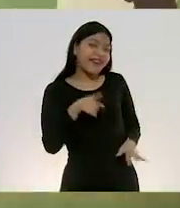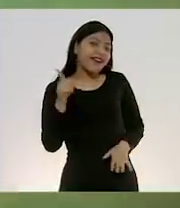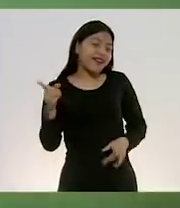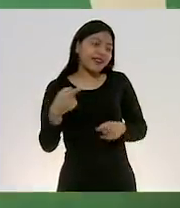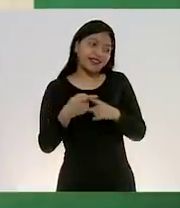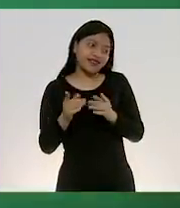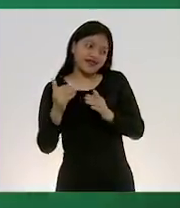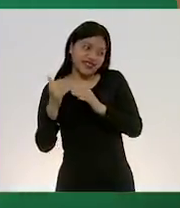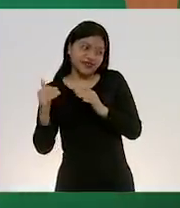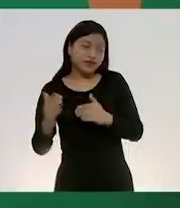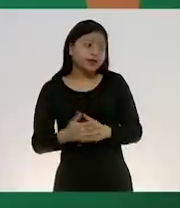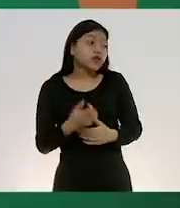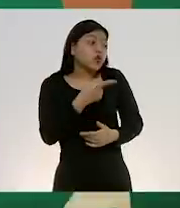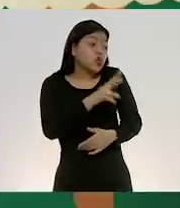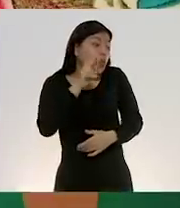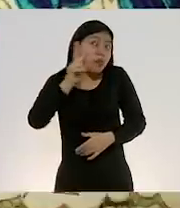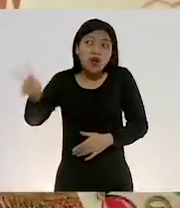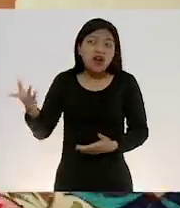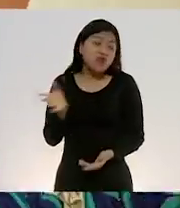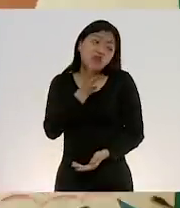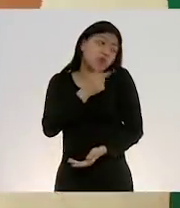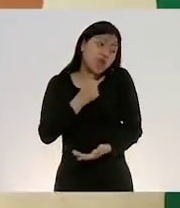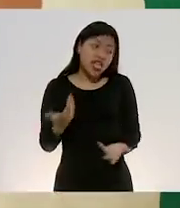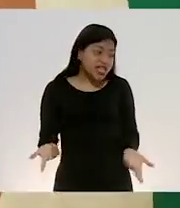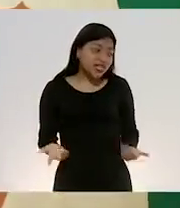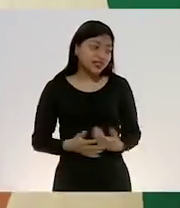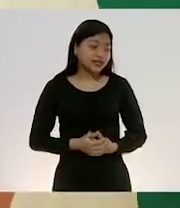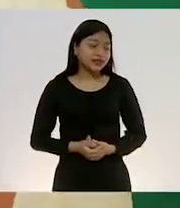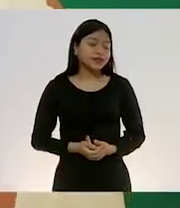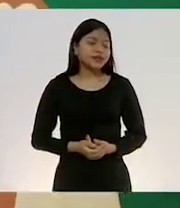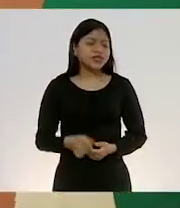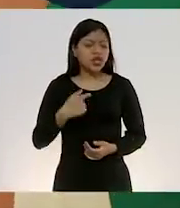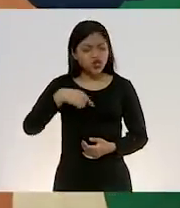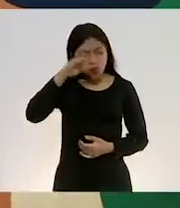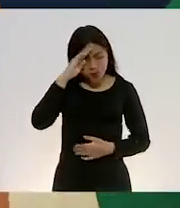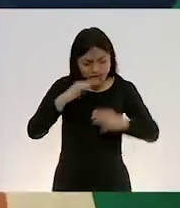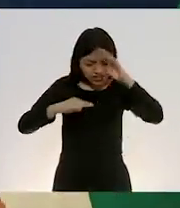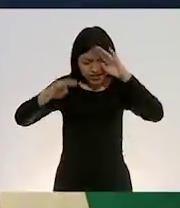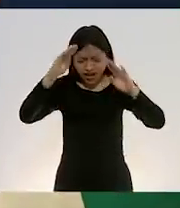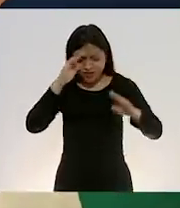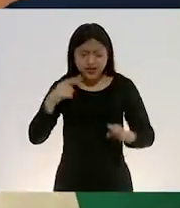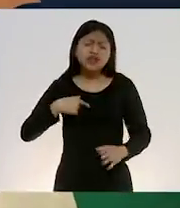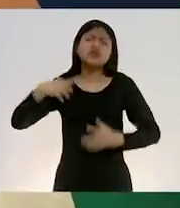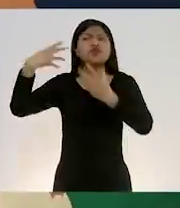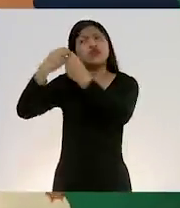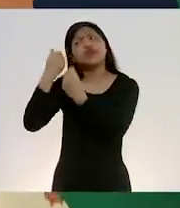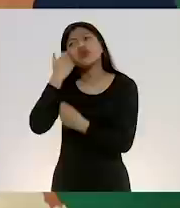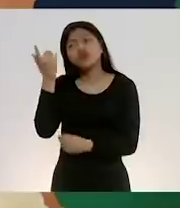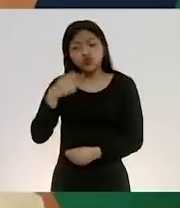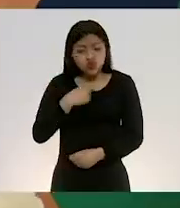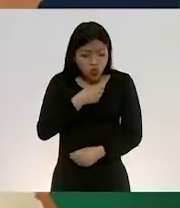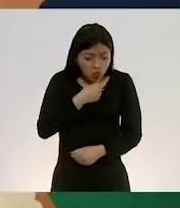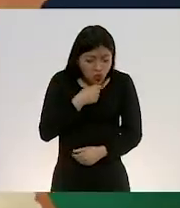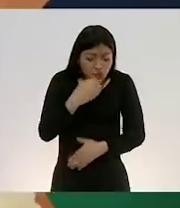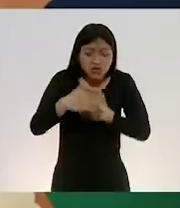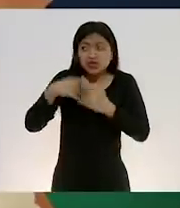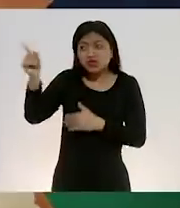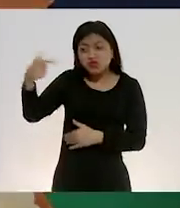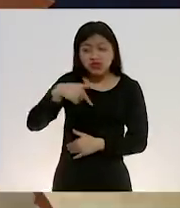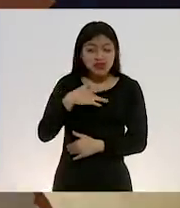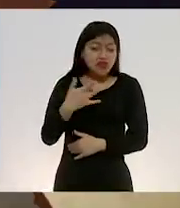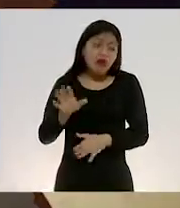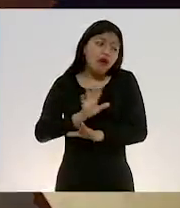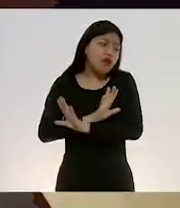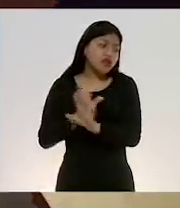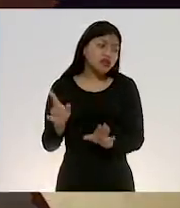pasta la wilik. Tanin tuklekin bintu pach. Mainkatka hachihancha haken utiali. Laili